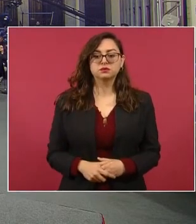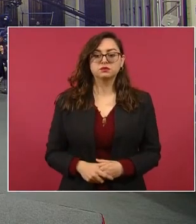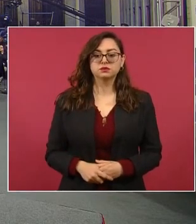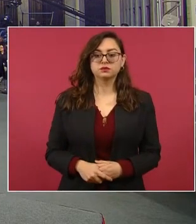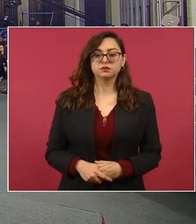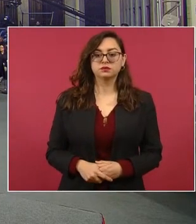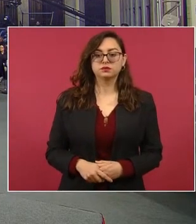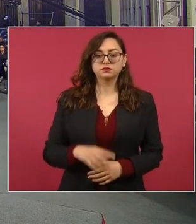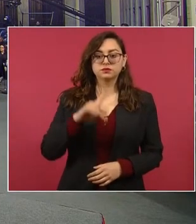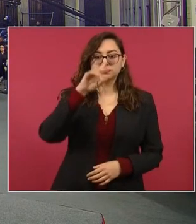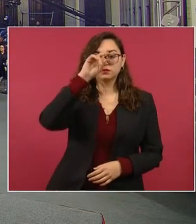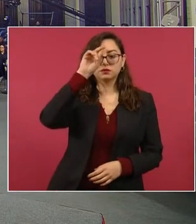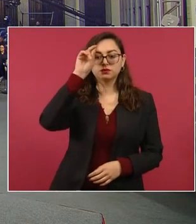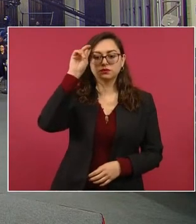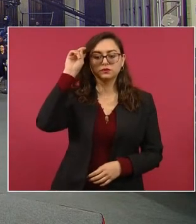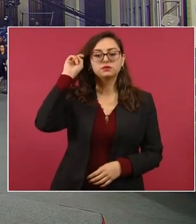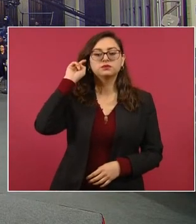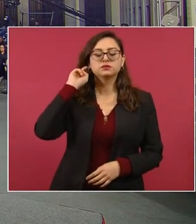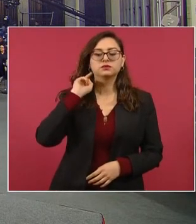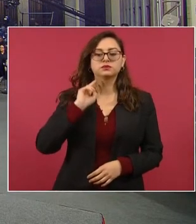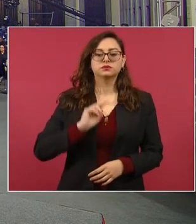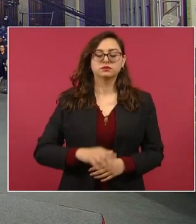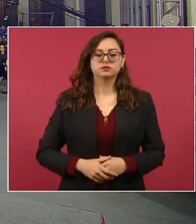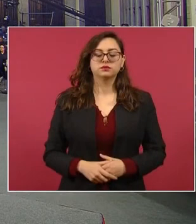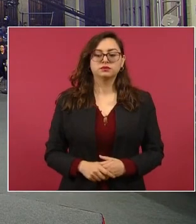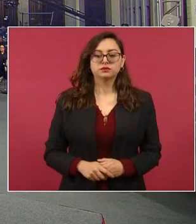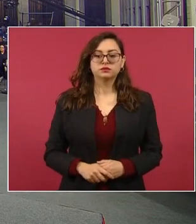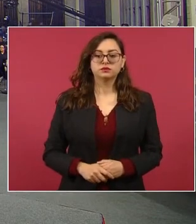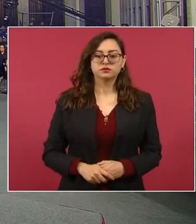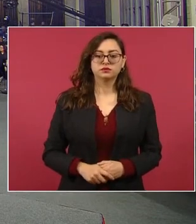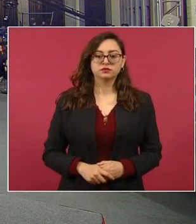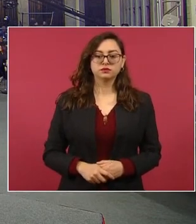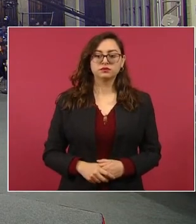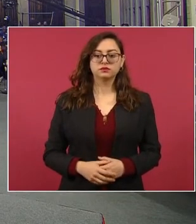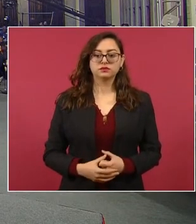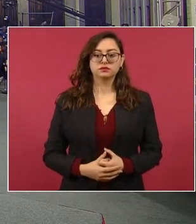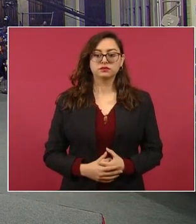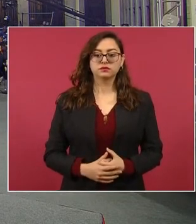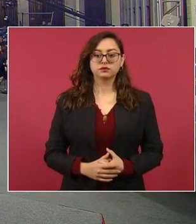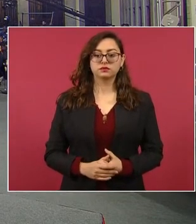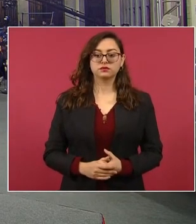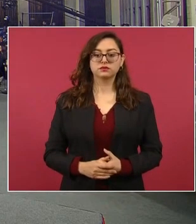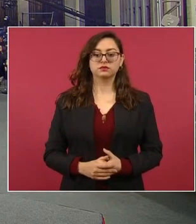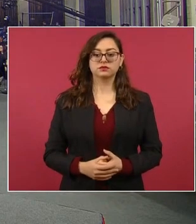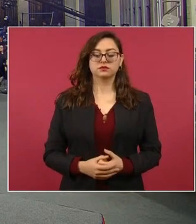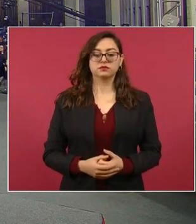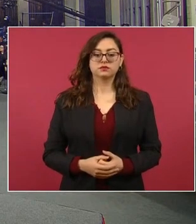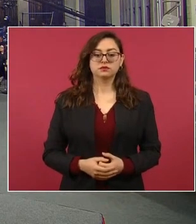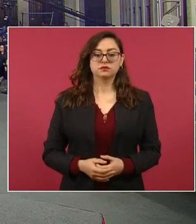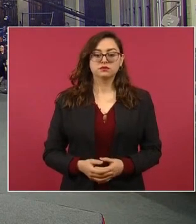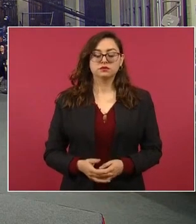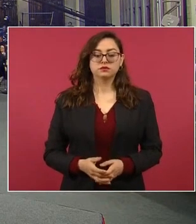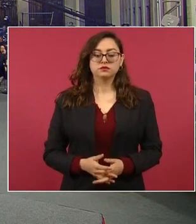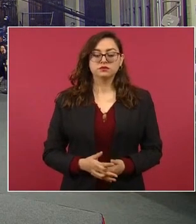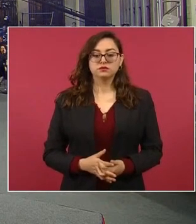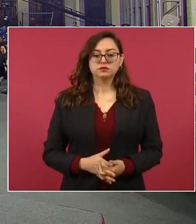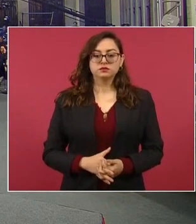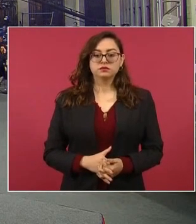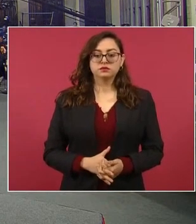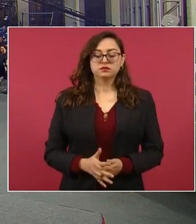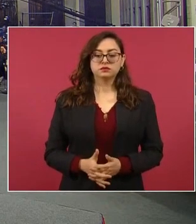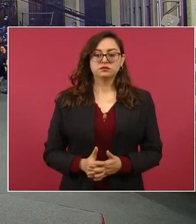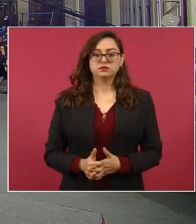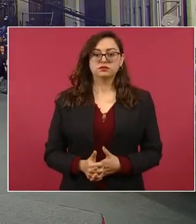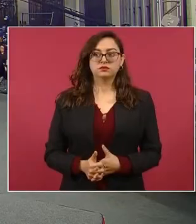lo que informó también el gobierno de Perú. Eso acaba de salir en unas horas. También ¿qué opina sobre